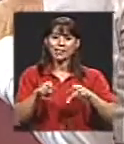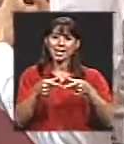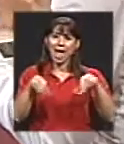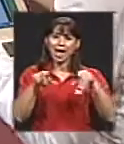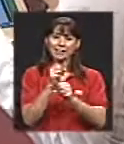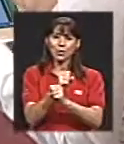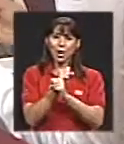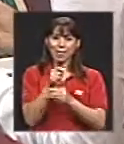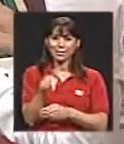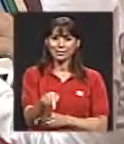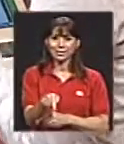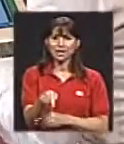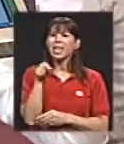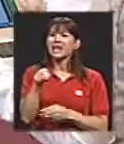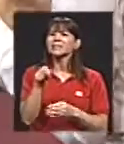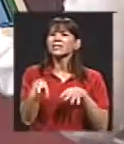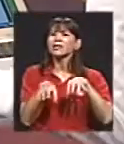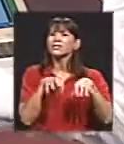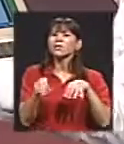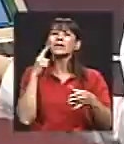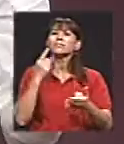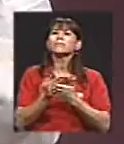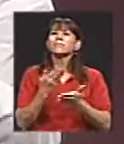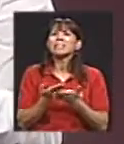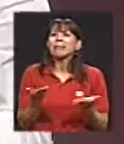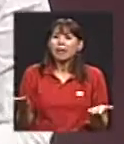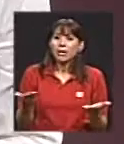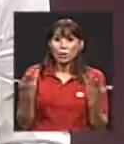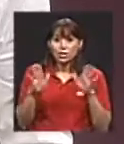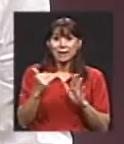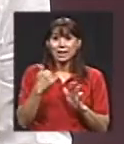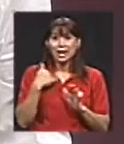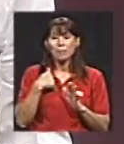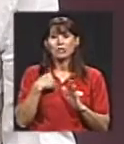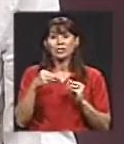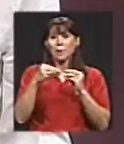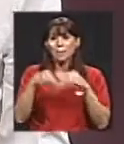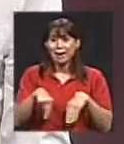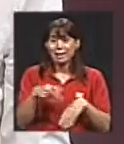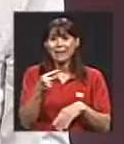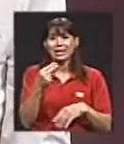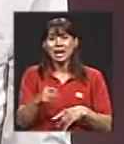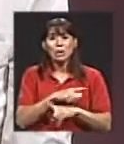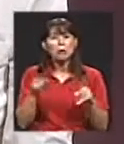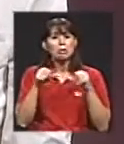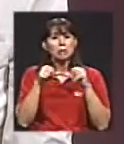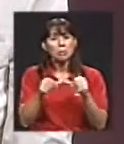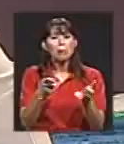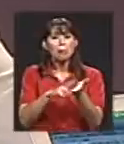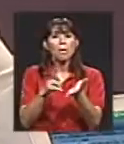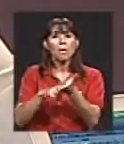este tipo de acciones cuando ya tenemos datos en rojo y se siguen haciendo este tipo de aumentos en los gastos y contrataciones